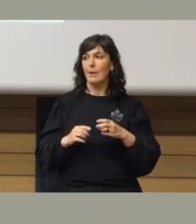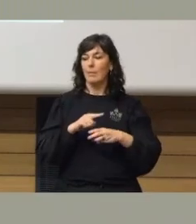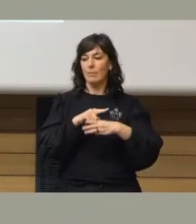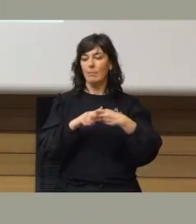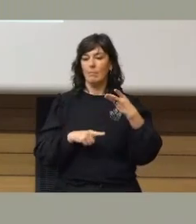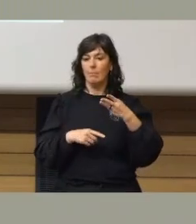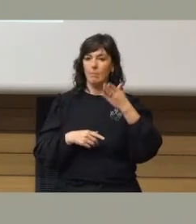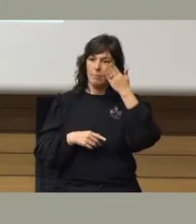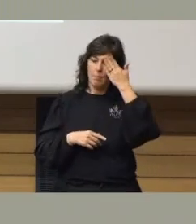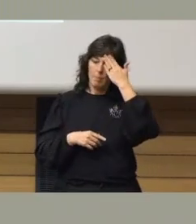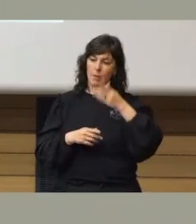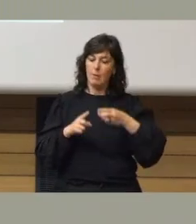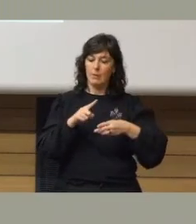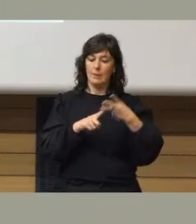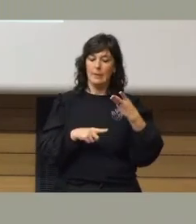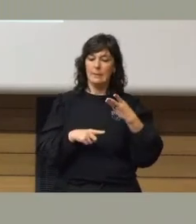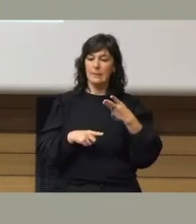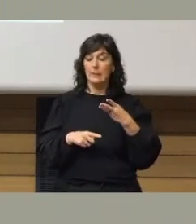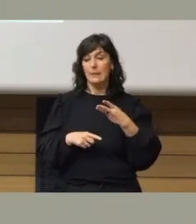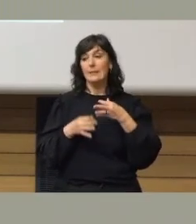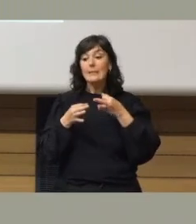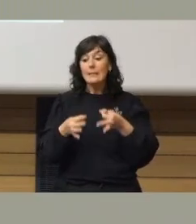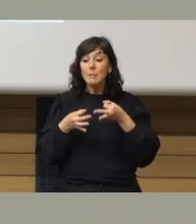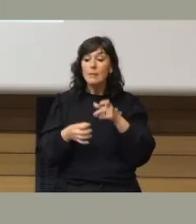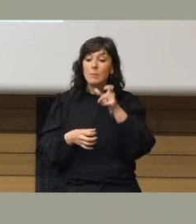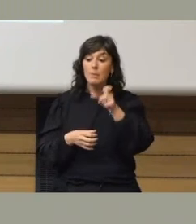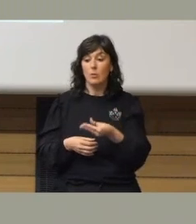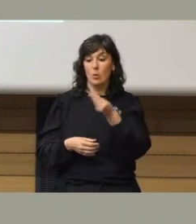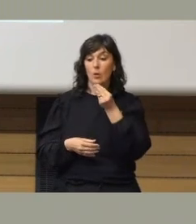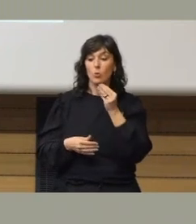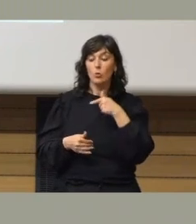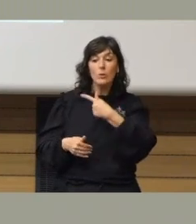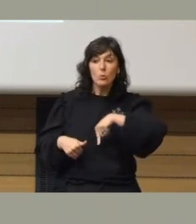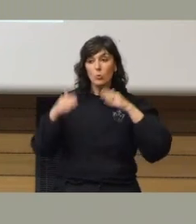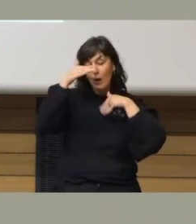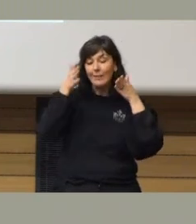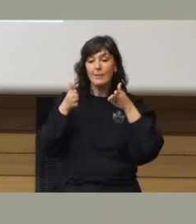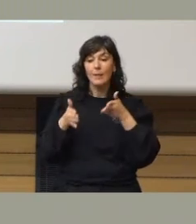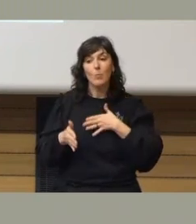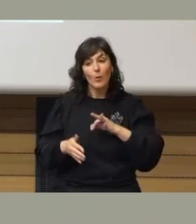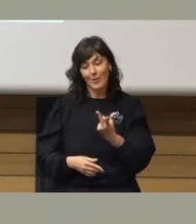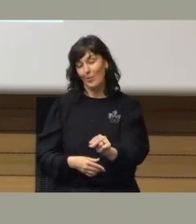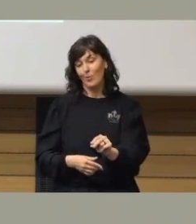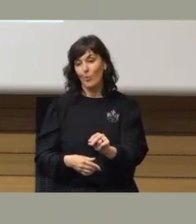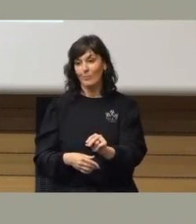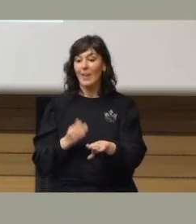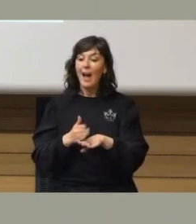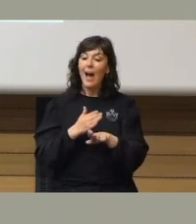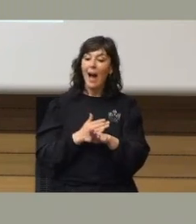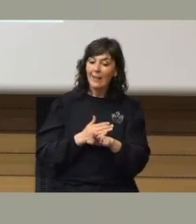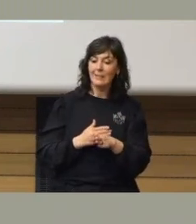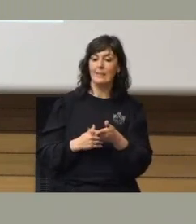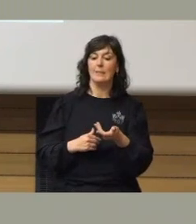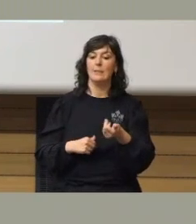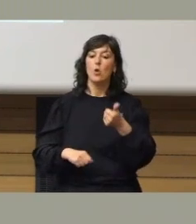No siempre podemos atender a las personas consumidoras. Entonces, tenemos que trabajar con un conocimiento de la sustancia sobre el cuerpo,